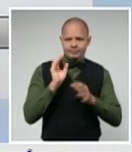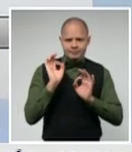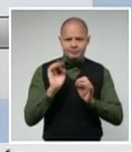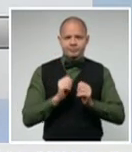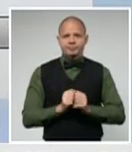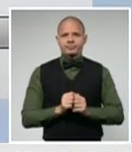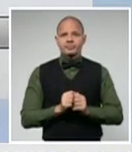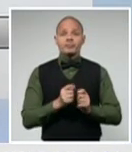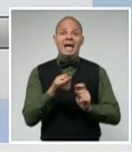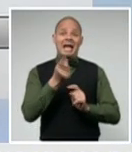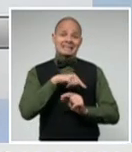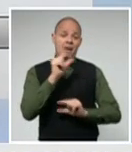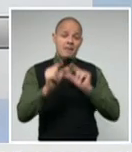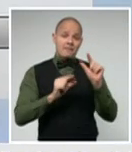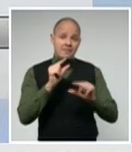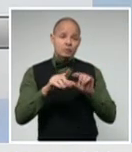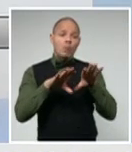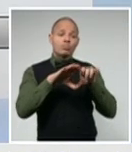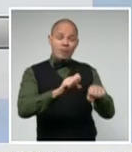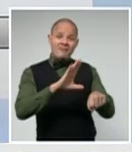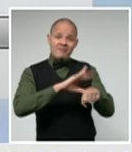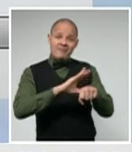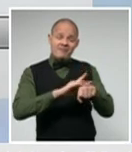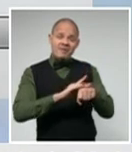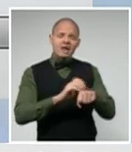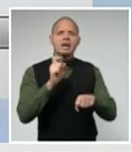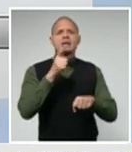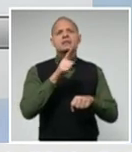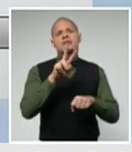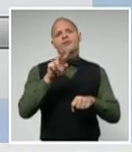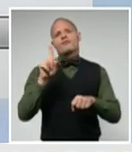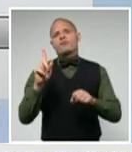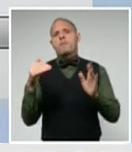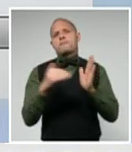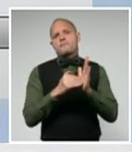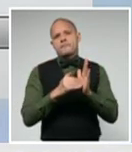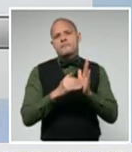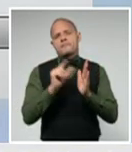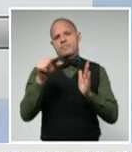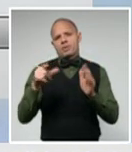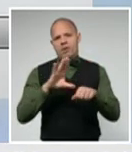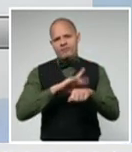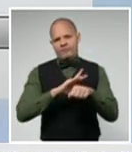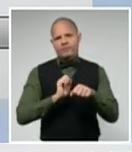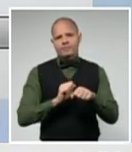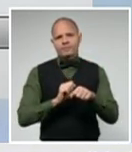121.122 personas con la enfermedad y se incrementan a